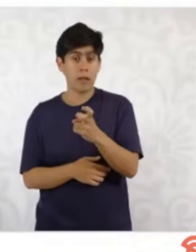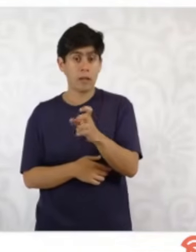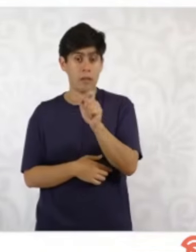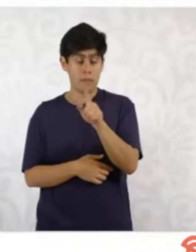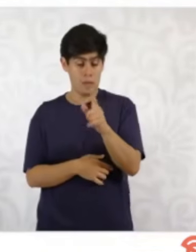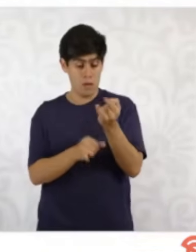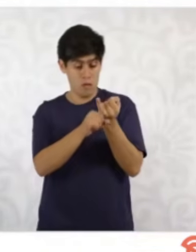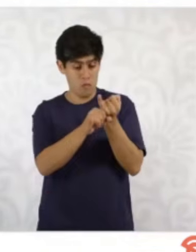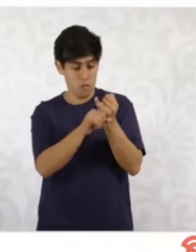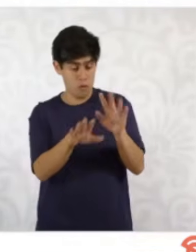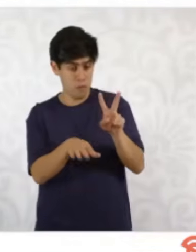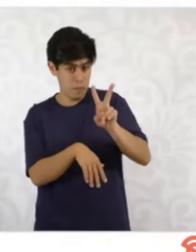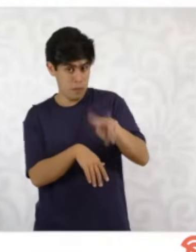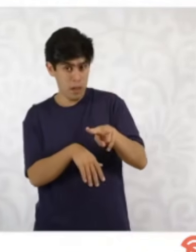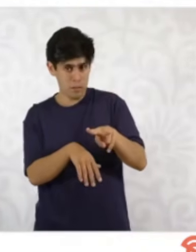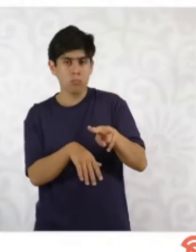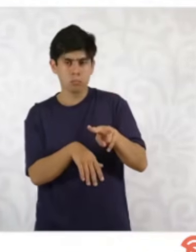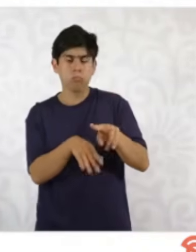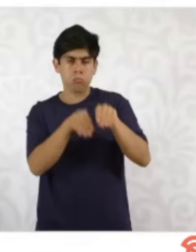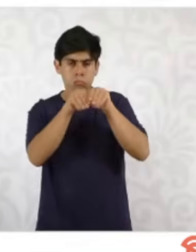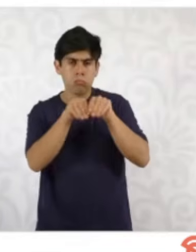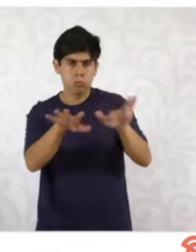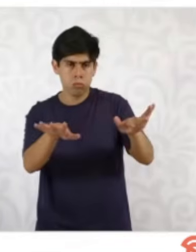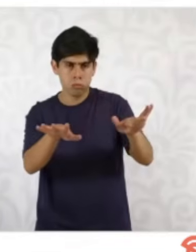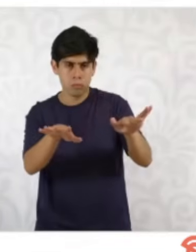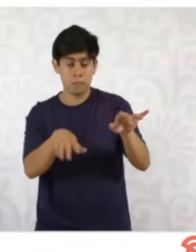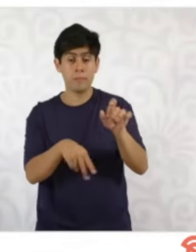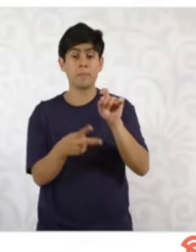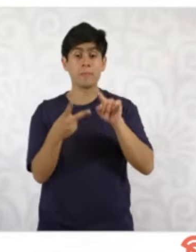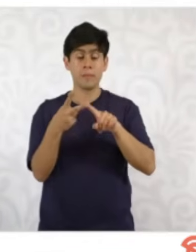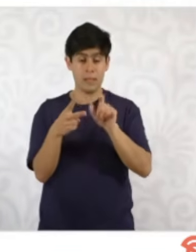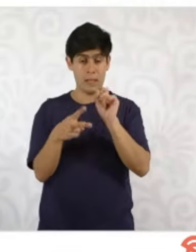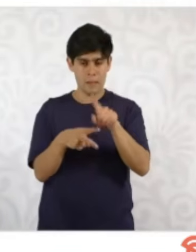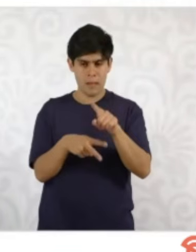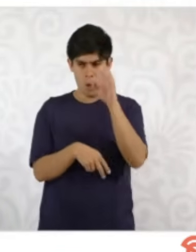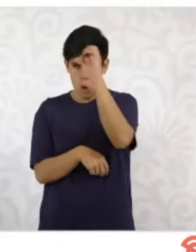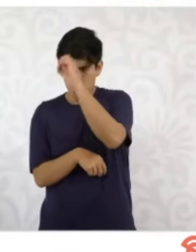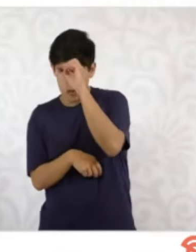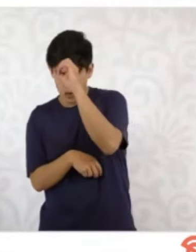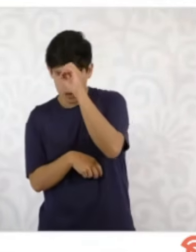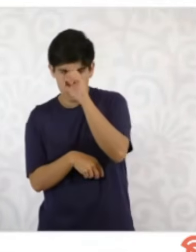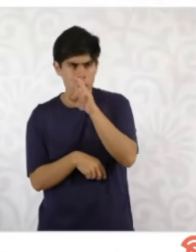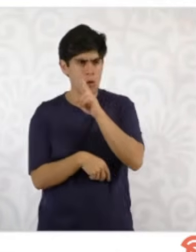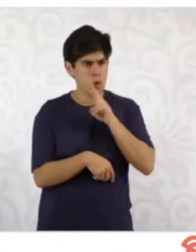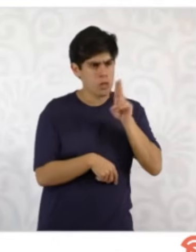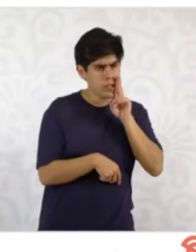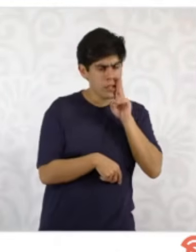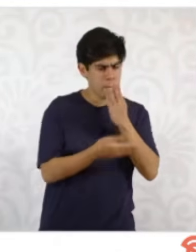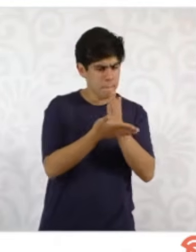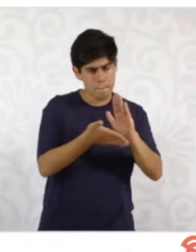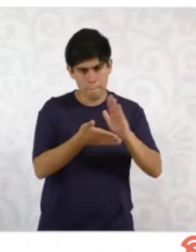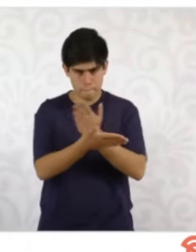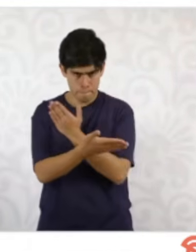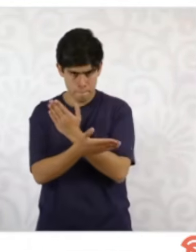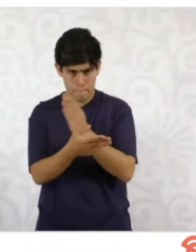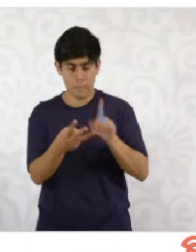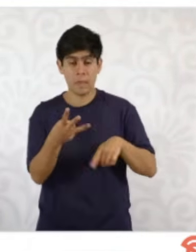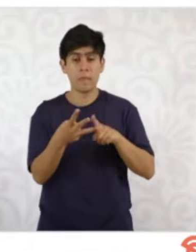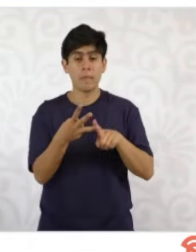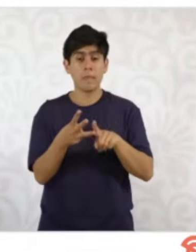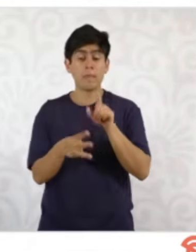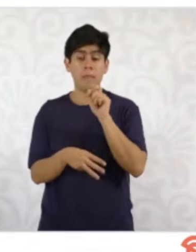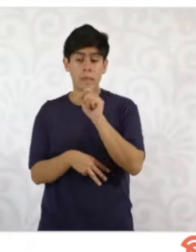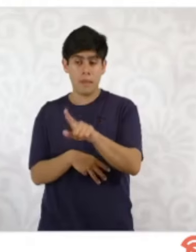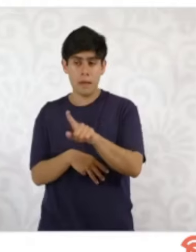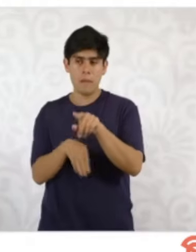veraz y oportuna, distinguir entre información noticiosa y opinión, distinguir entre publicidad y contenido,